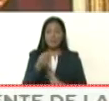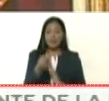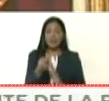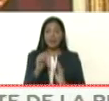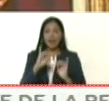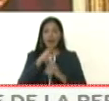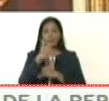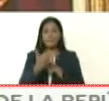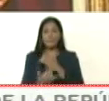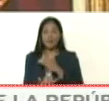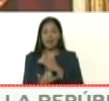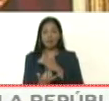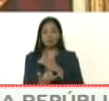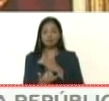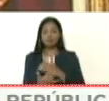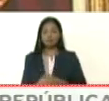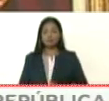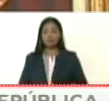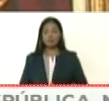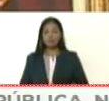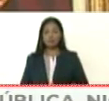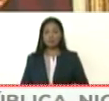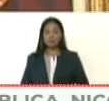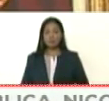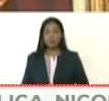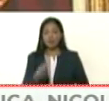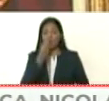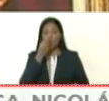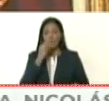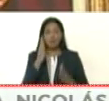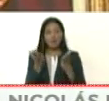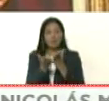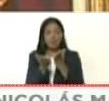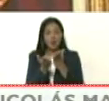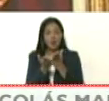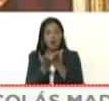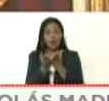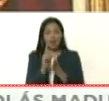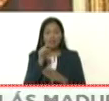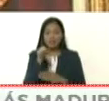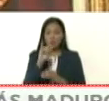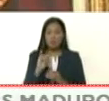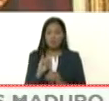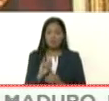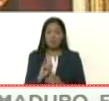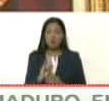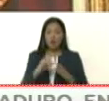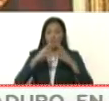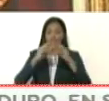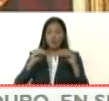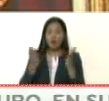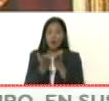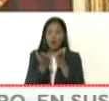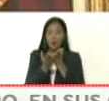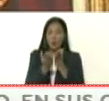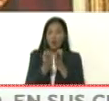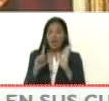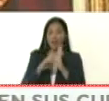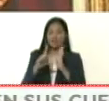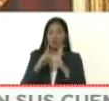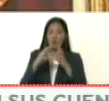plan de alimentación escolar, el PAE, en todas las escuelas y liceos del